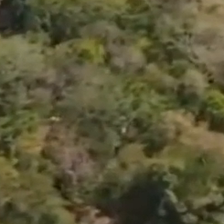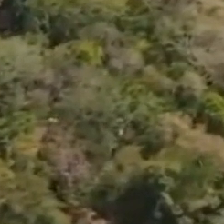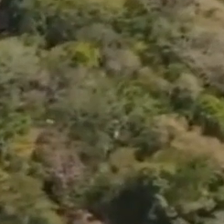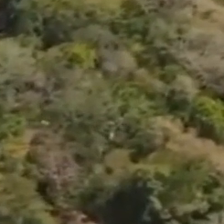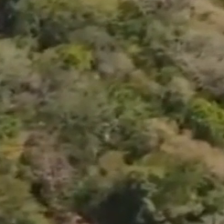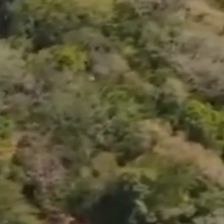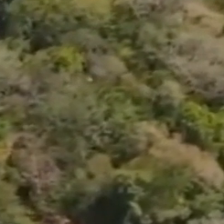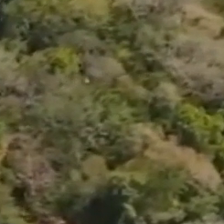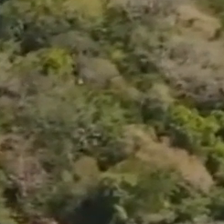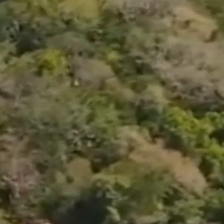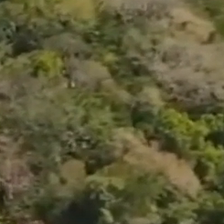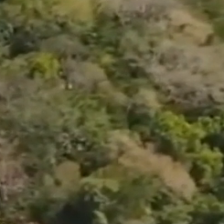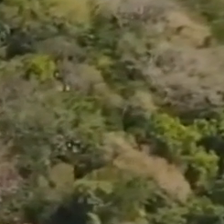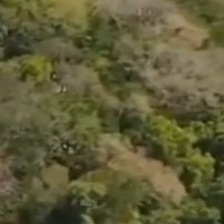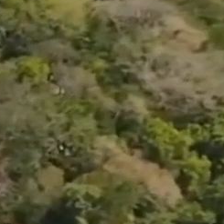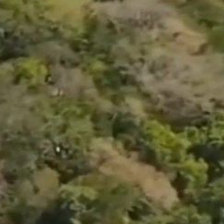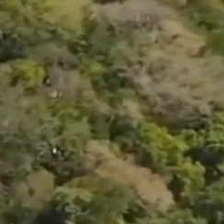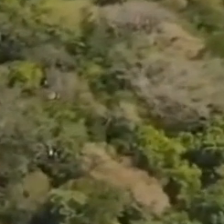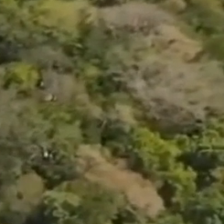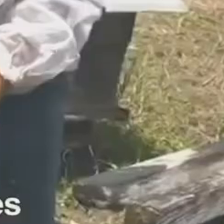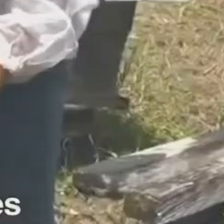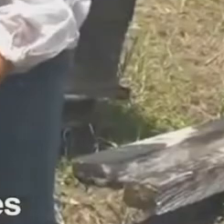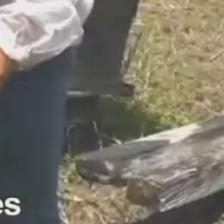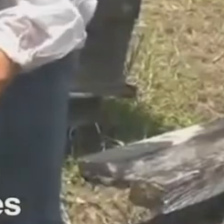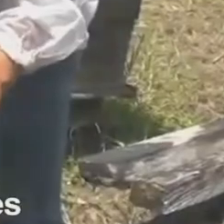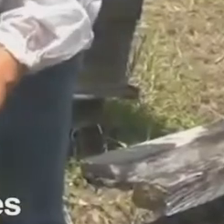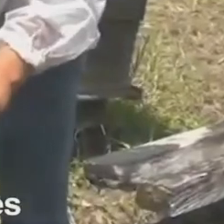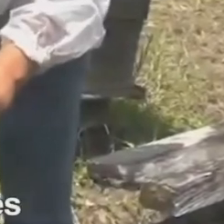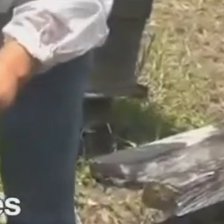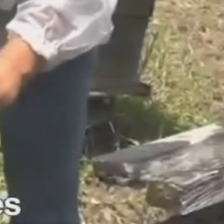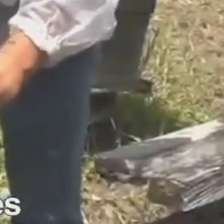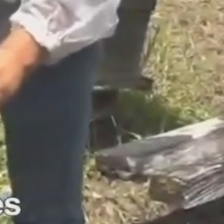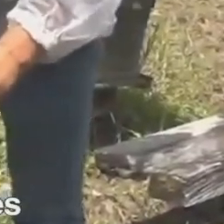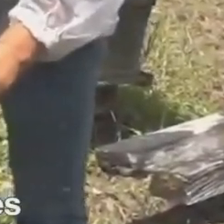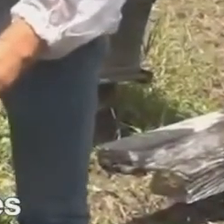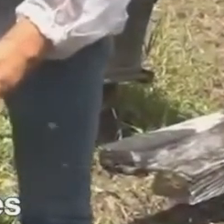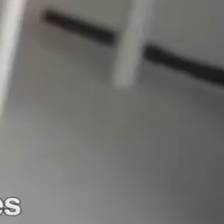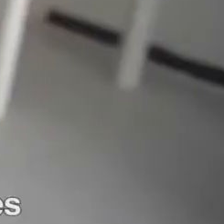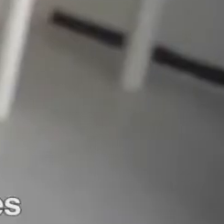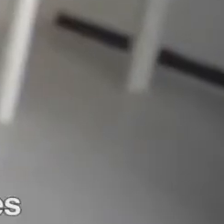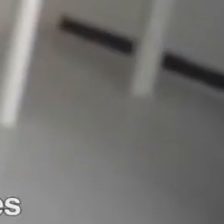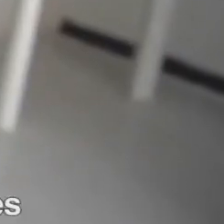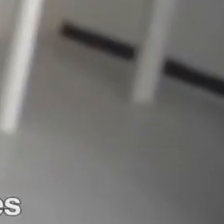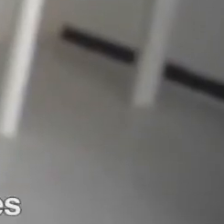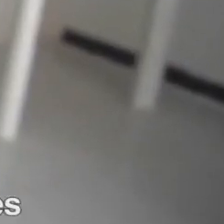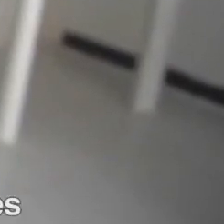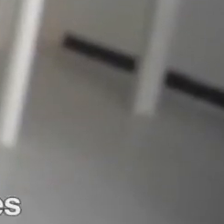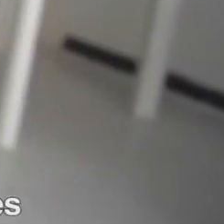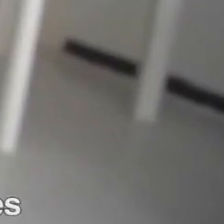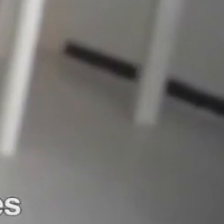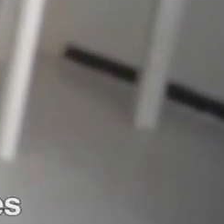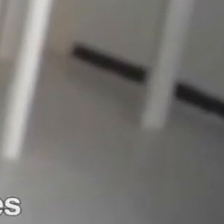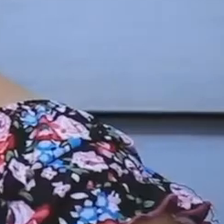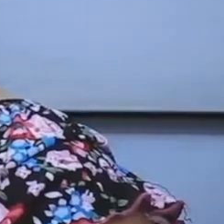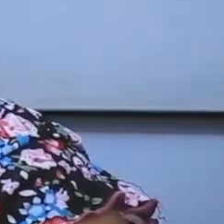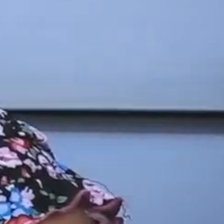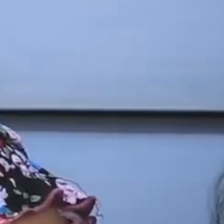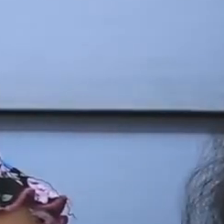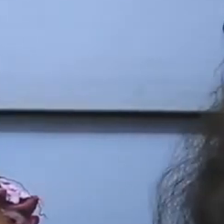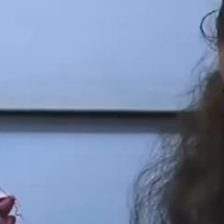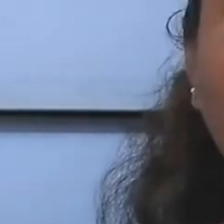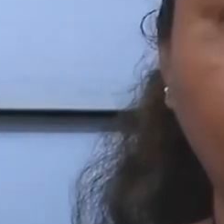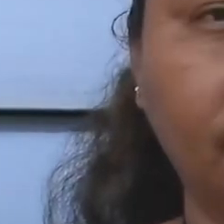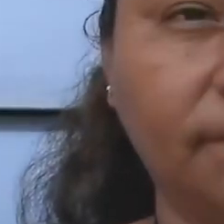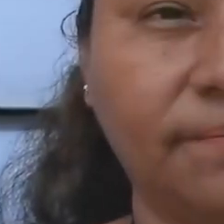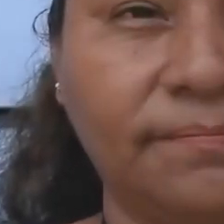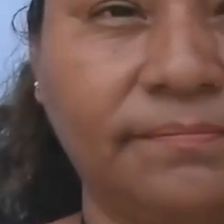la Semarnat trabajamos por la defensa de la tierra, la equidad y la creación de oportunidades de desarrollo sostenible, poniendo